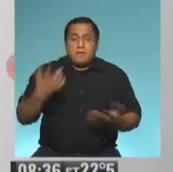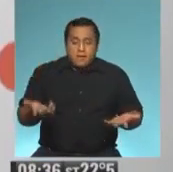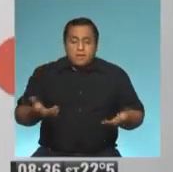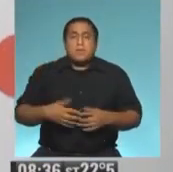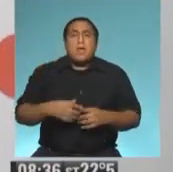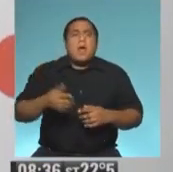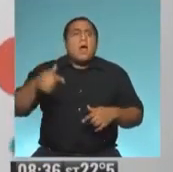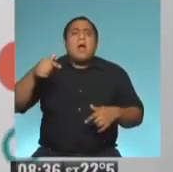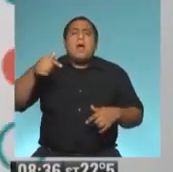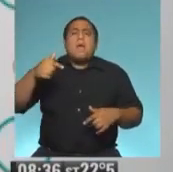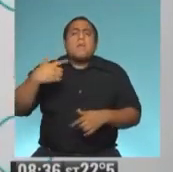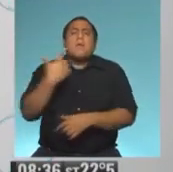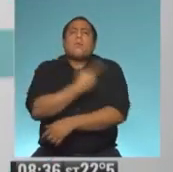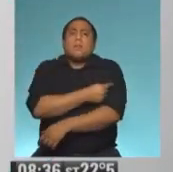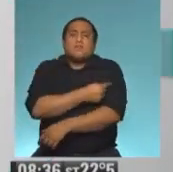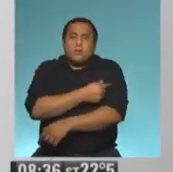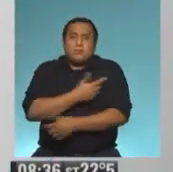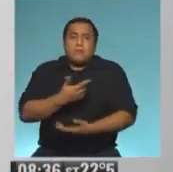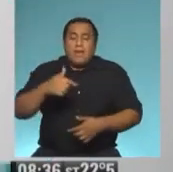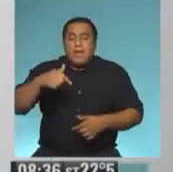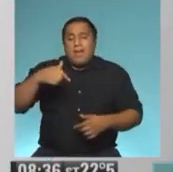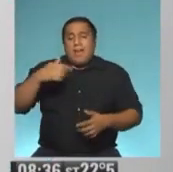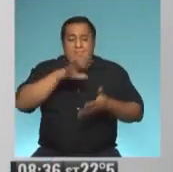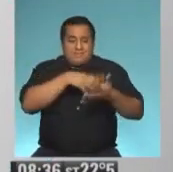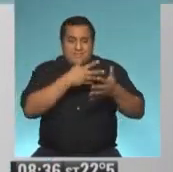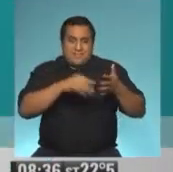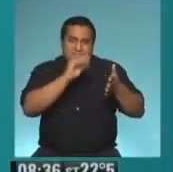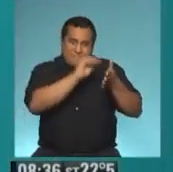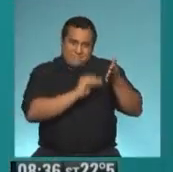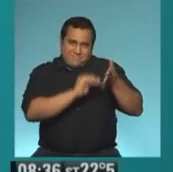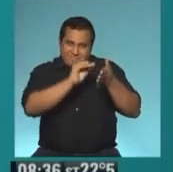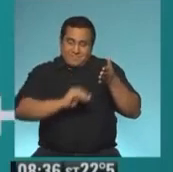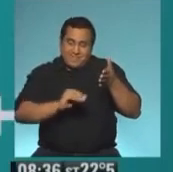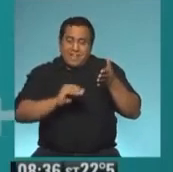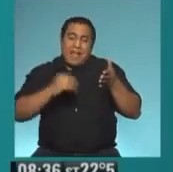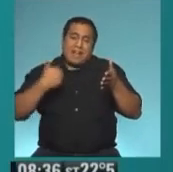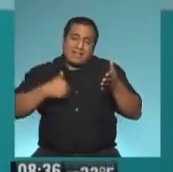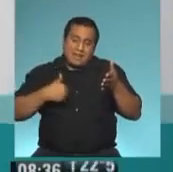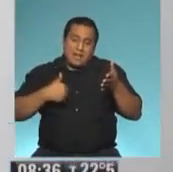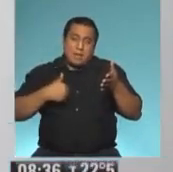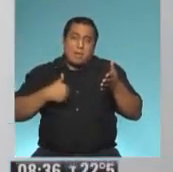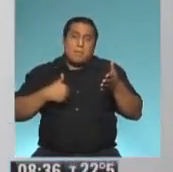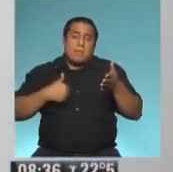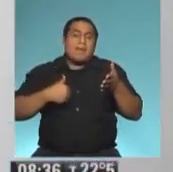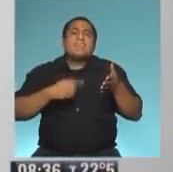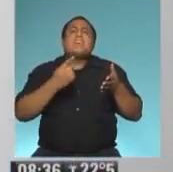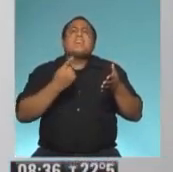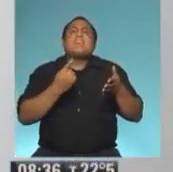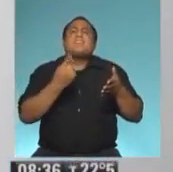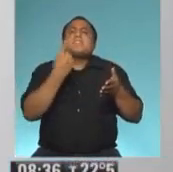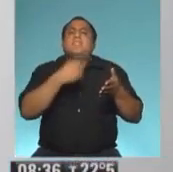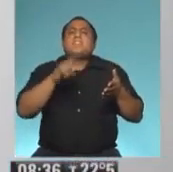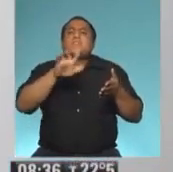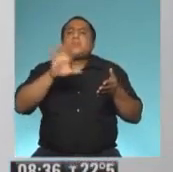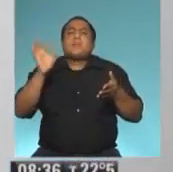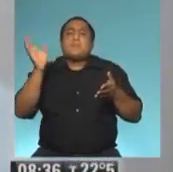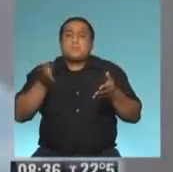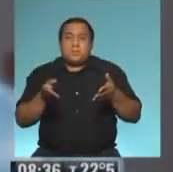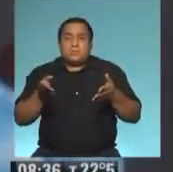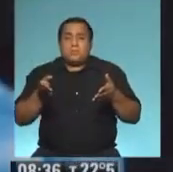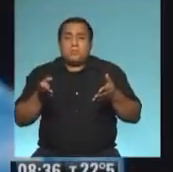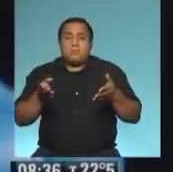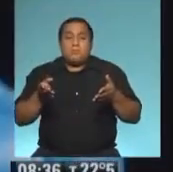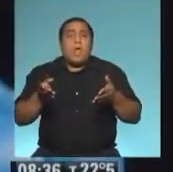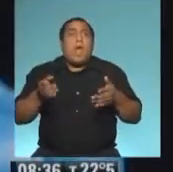de vacunación regular que tiene nuestro país, estamos hablando de un 150%. Es decir, es más grande esta campaña que todas